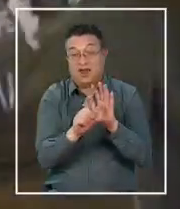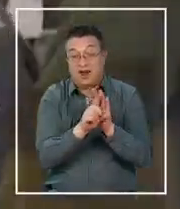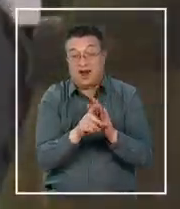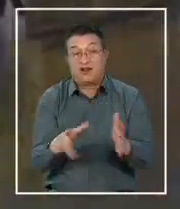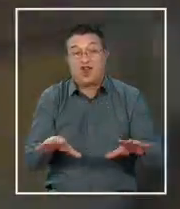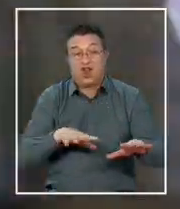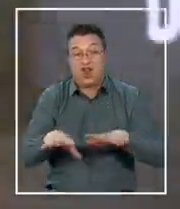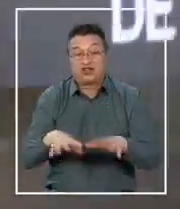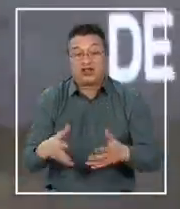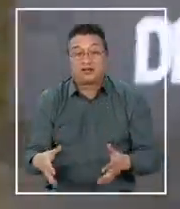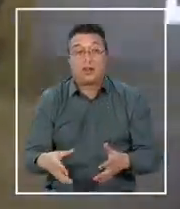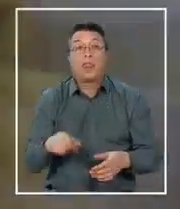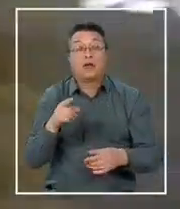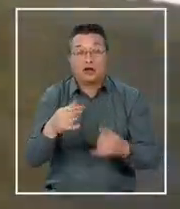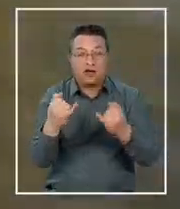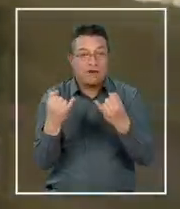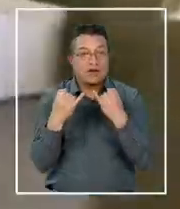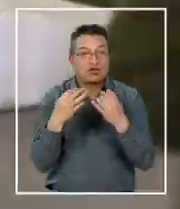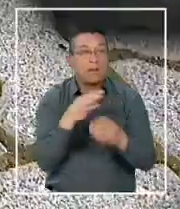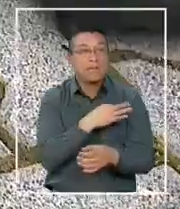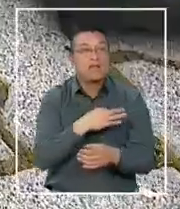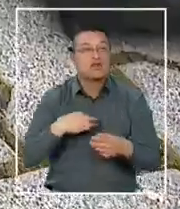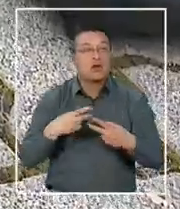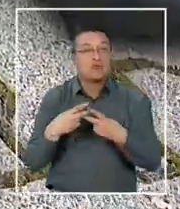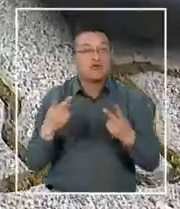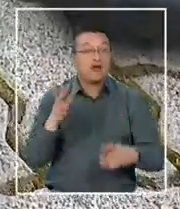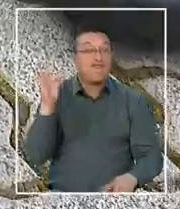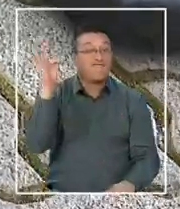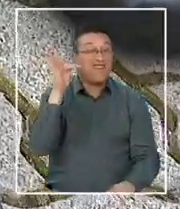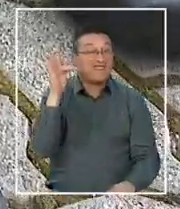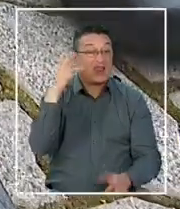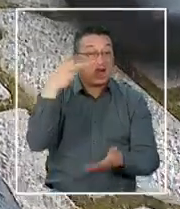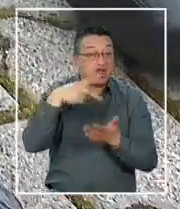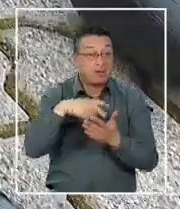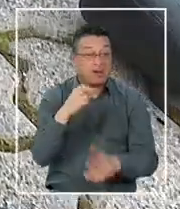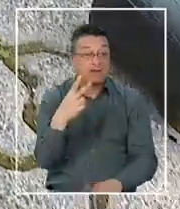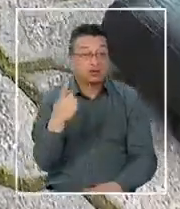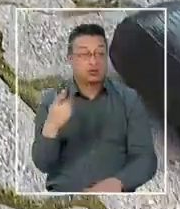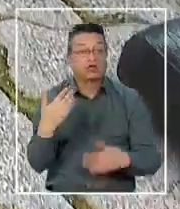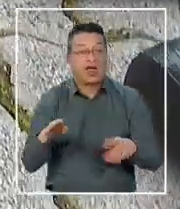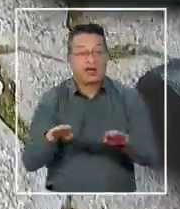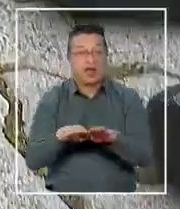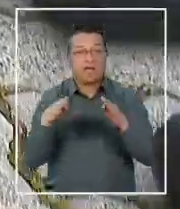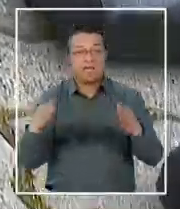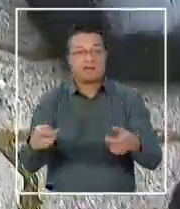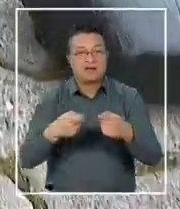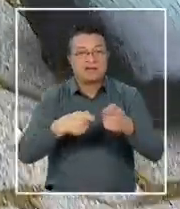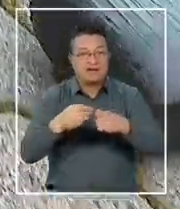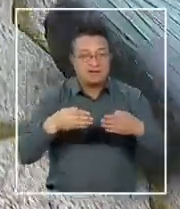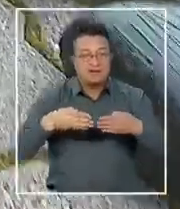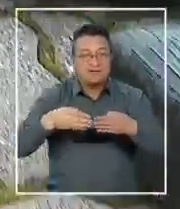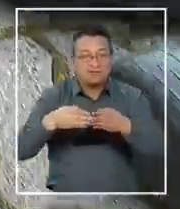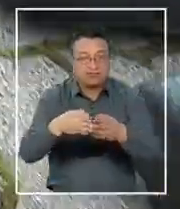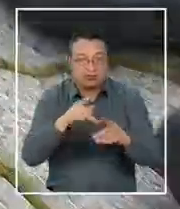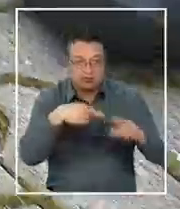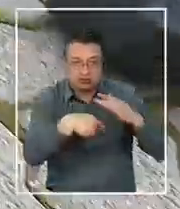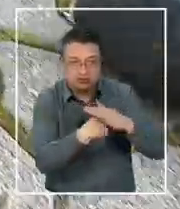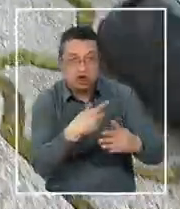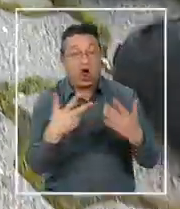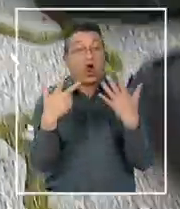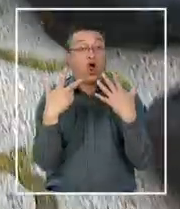un datos del Ministerio Público desde febrero de 2021 opera una mesa de delitos de tráfico marítimo y se han realizado